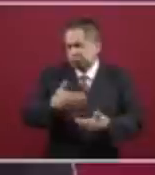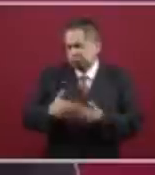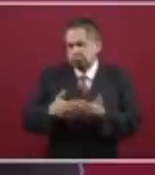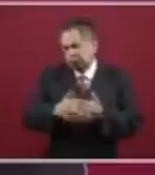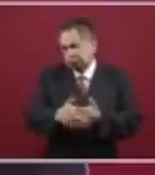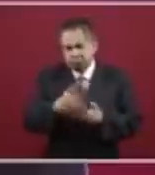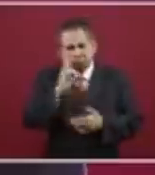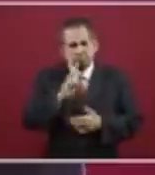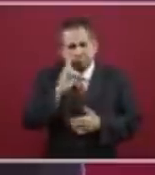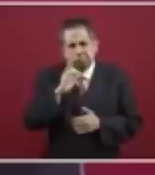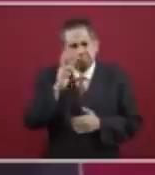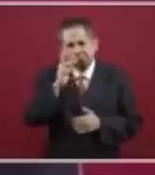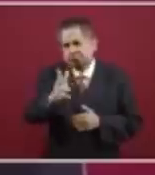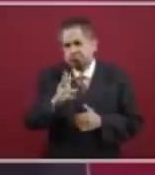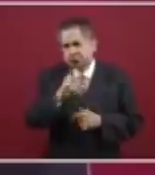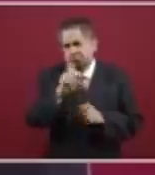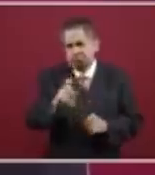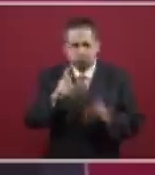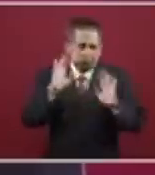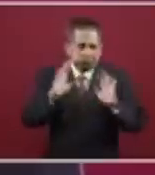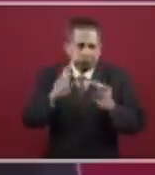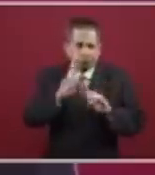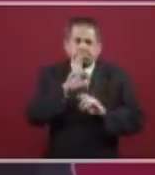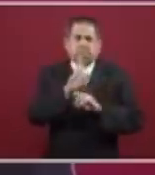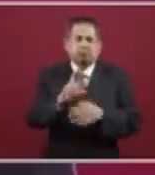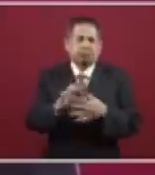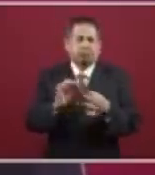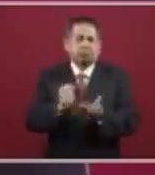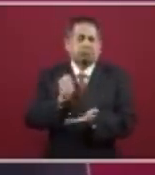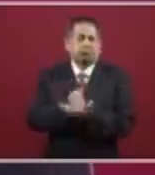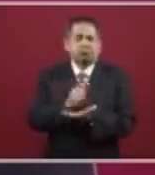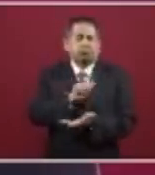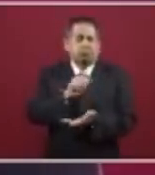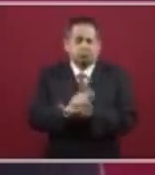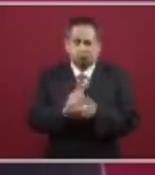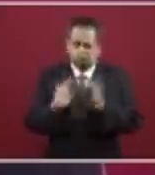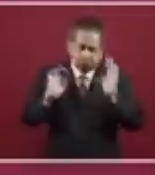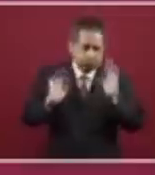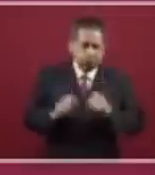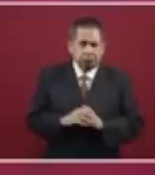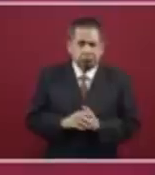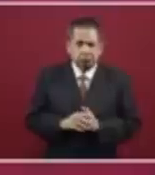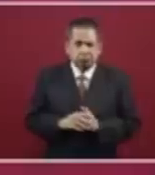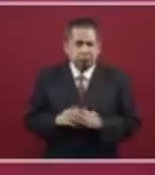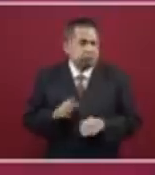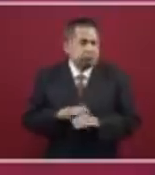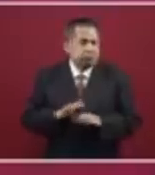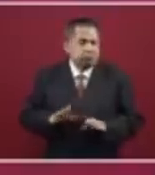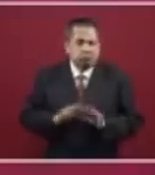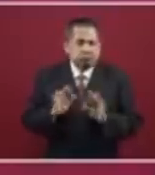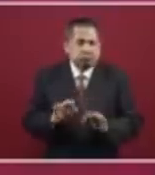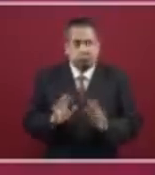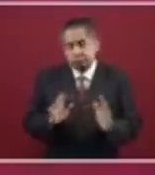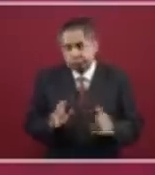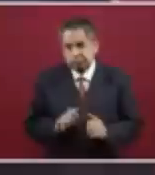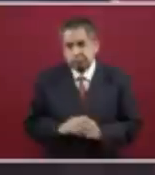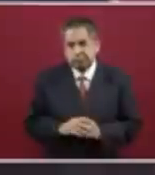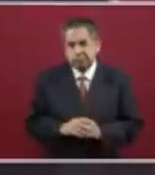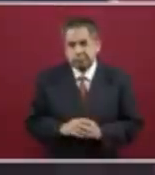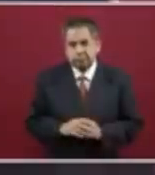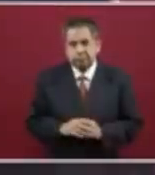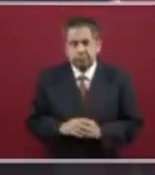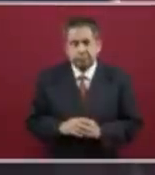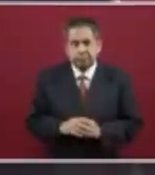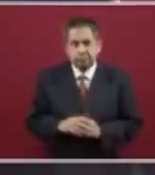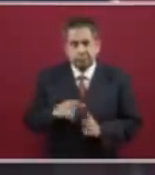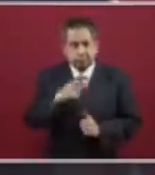y que al final pues se resuelva lo que convenga. Ya